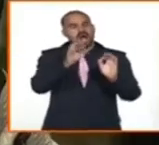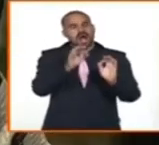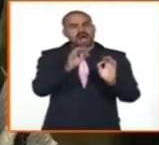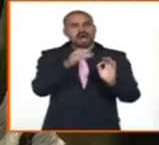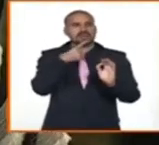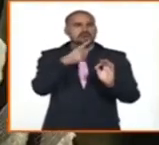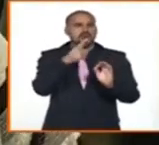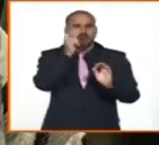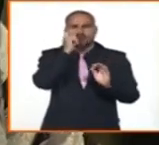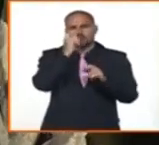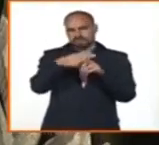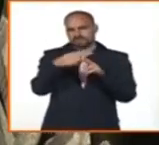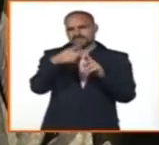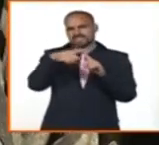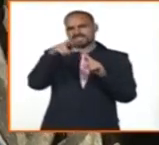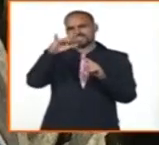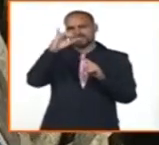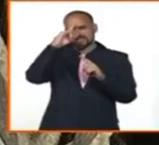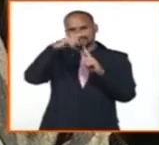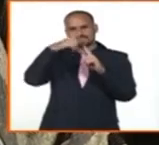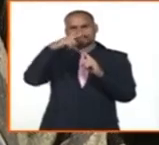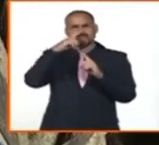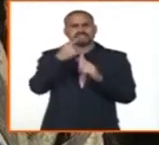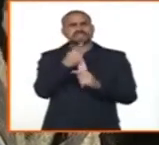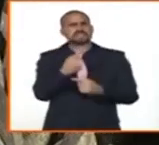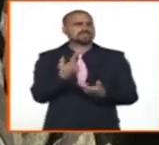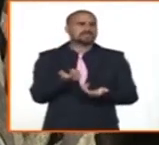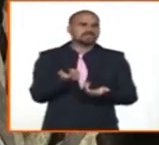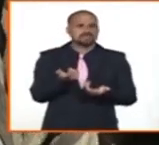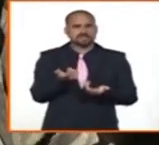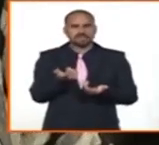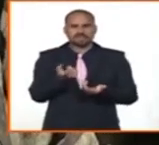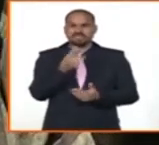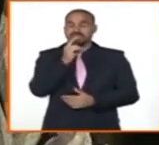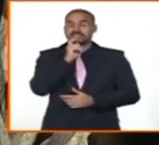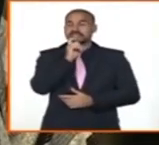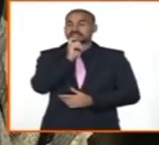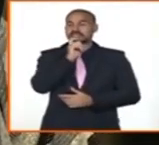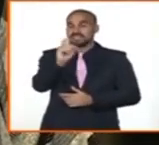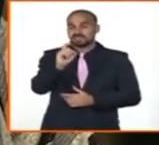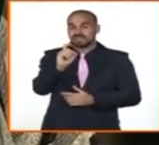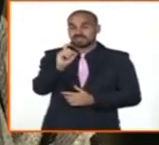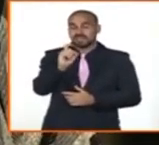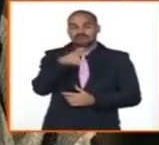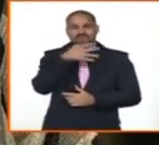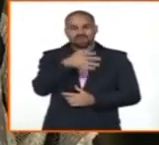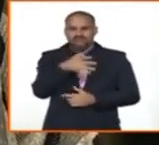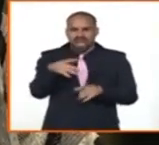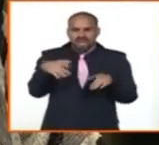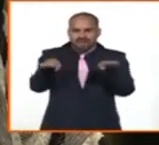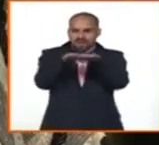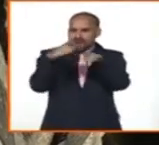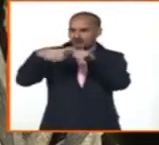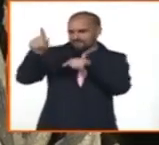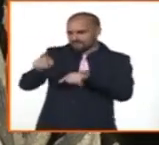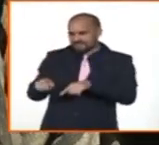fue, lo más difícil va a ser reemplazar a Fidel, por supuesto en todo, pero fundamentalmente en que